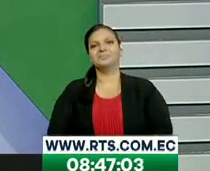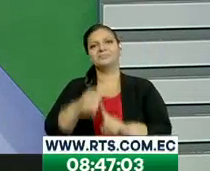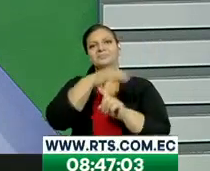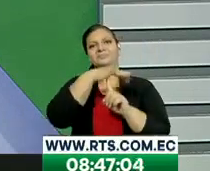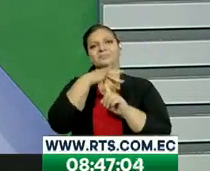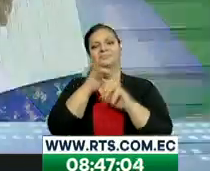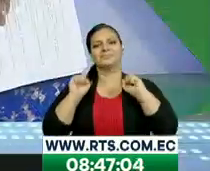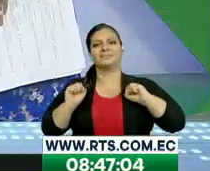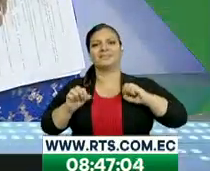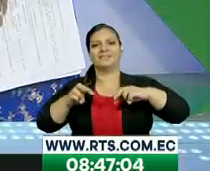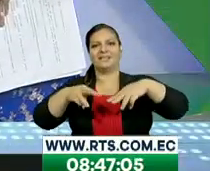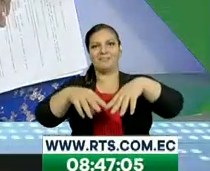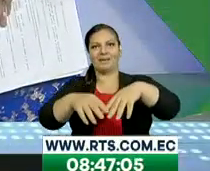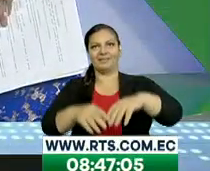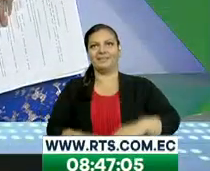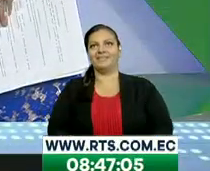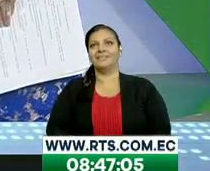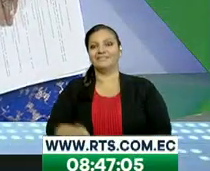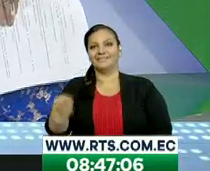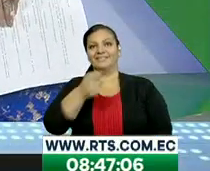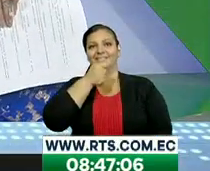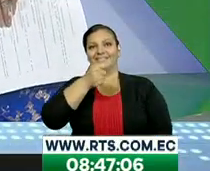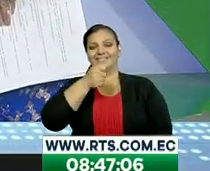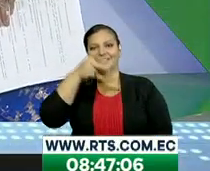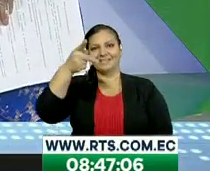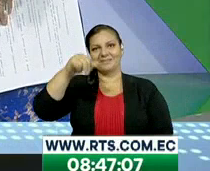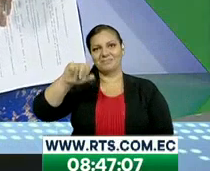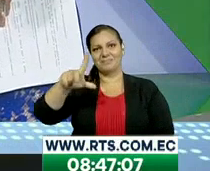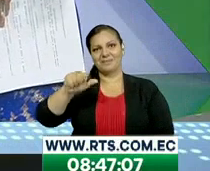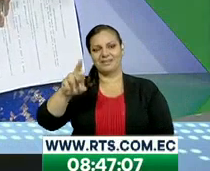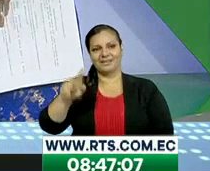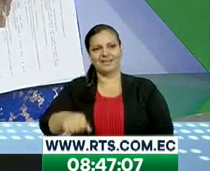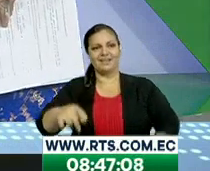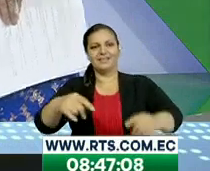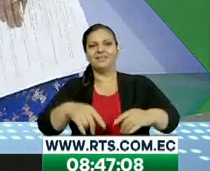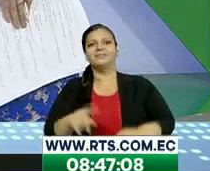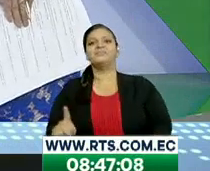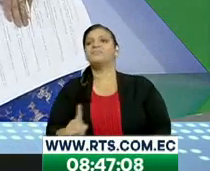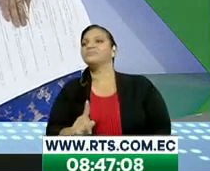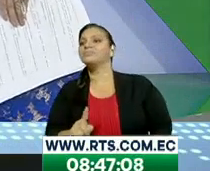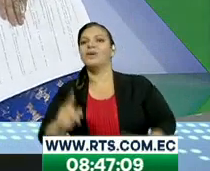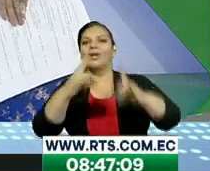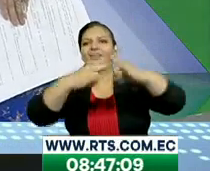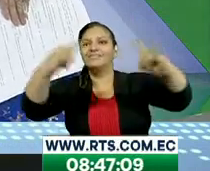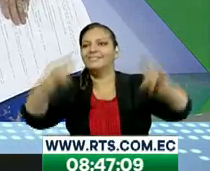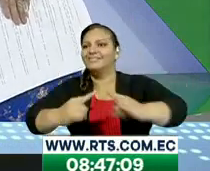ella probando de todo un poco. Pili, lo que más te gusta, la comida.